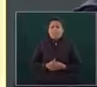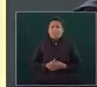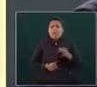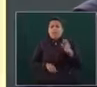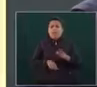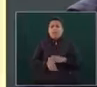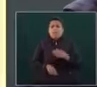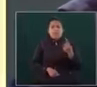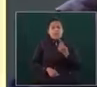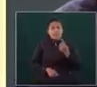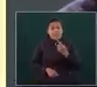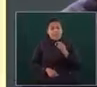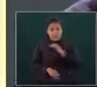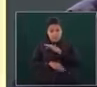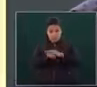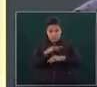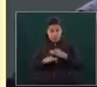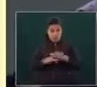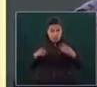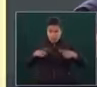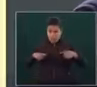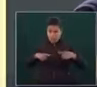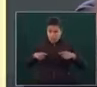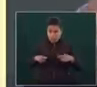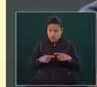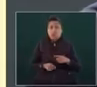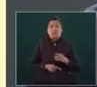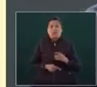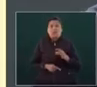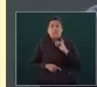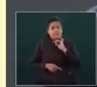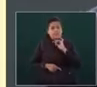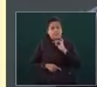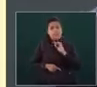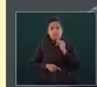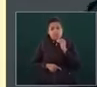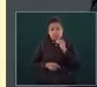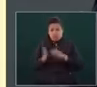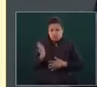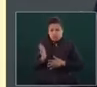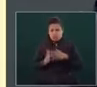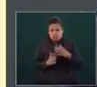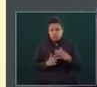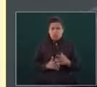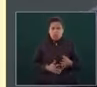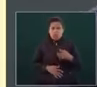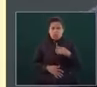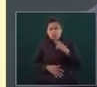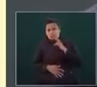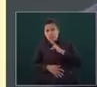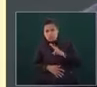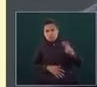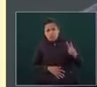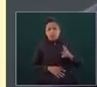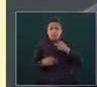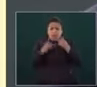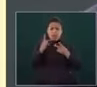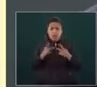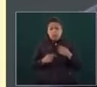porque todos los que estaban ahí, todos, la mayoría, pues se les ha ido bien,